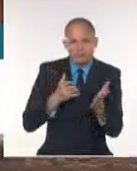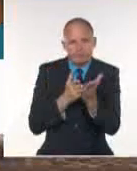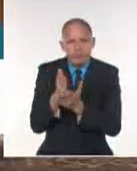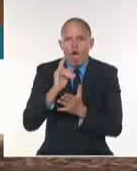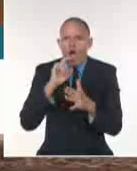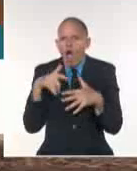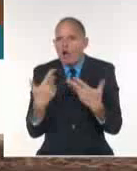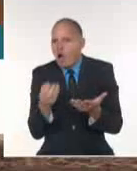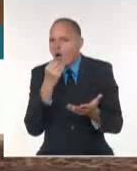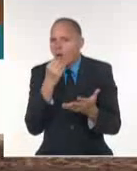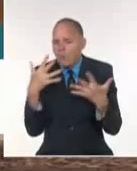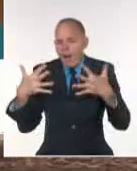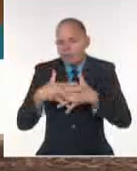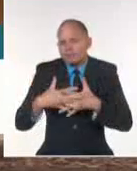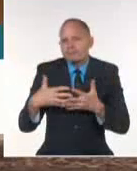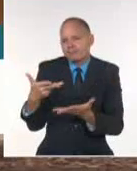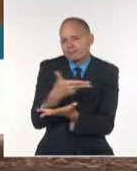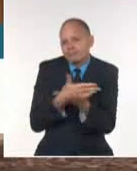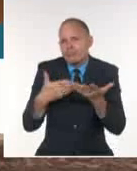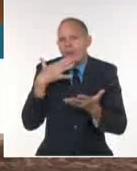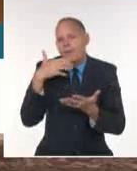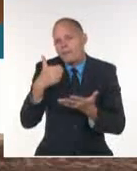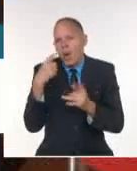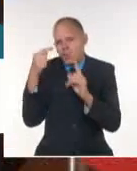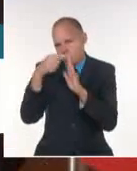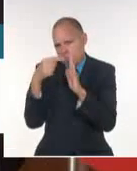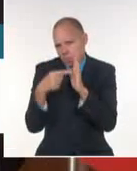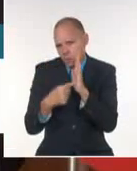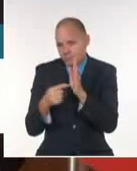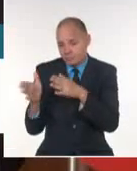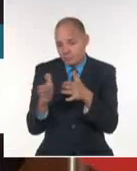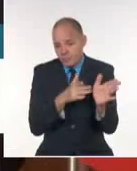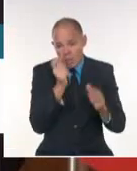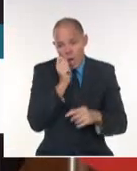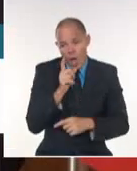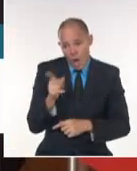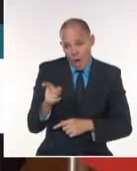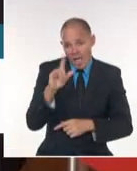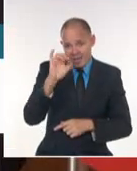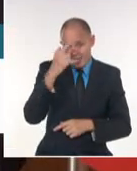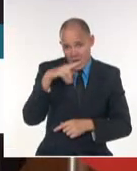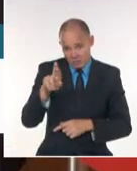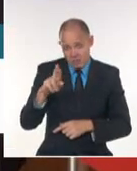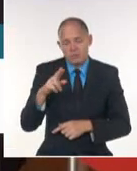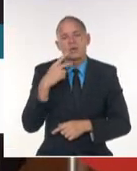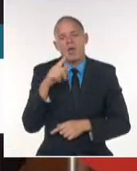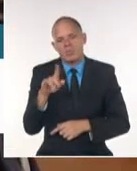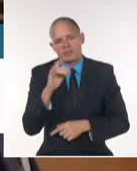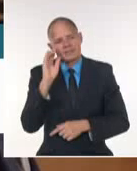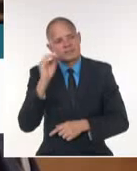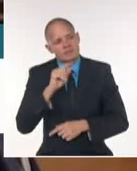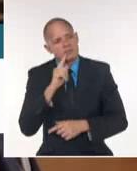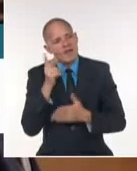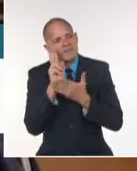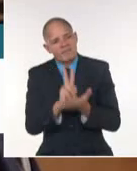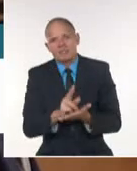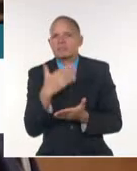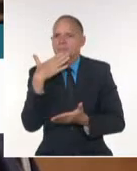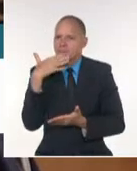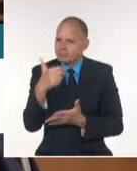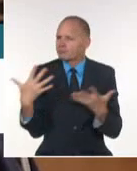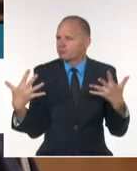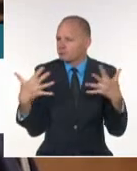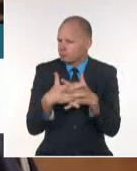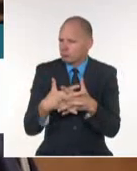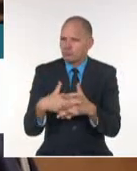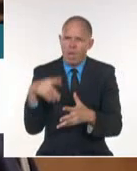en sectores de interés común. En tanto, el presidente del Parlamento iraní calificó de históricos y positivos los lazos entre